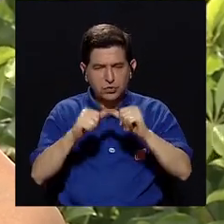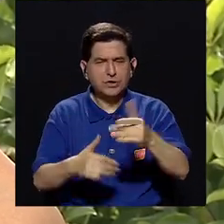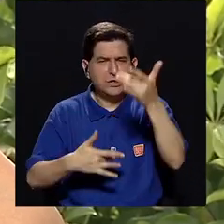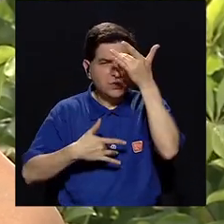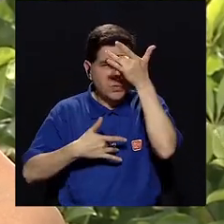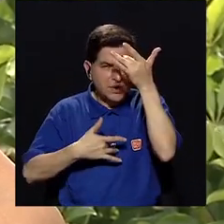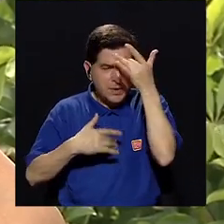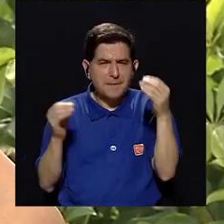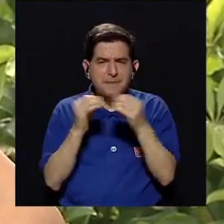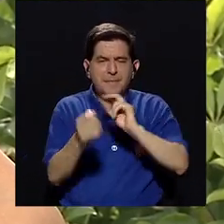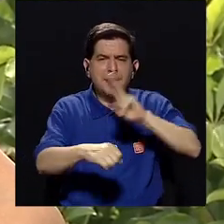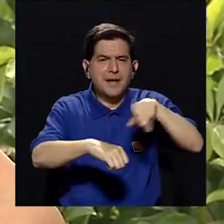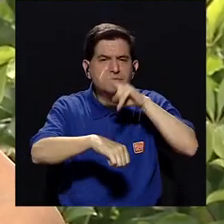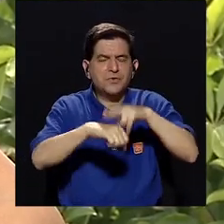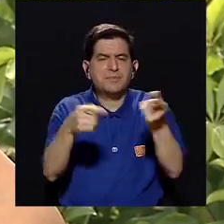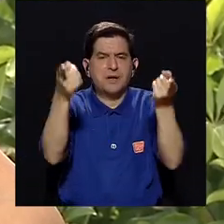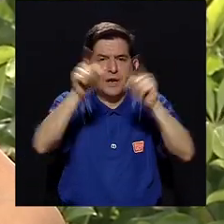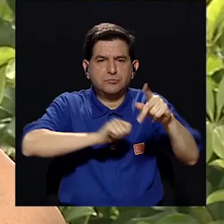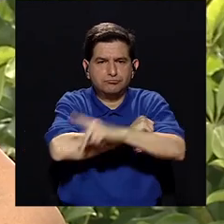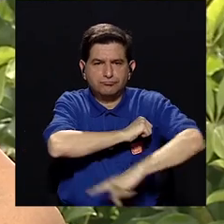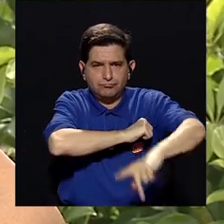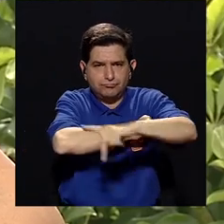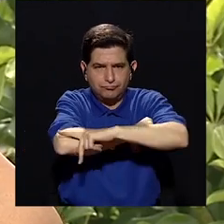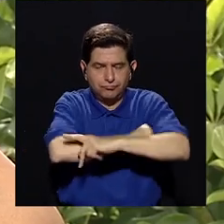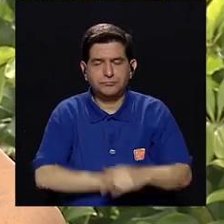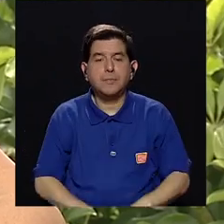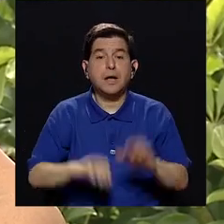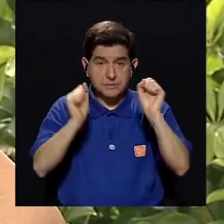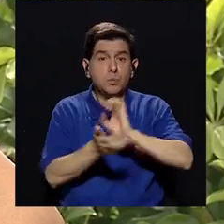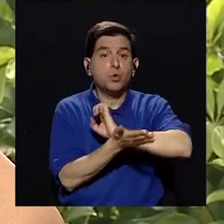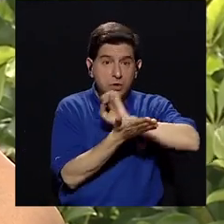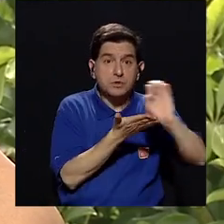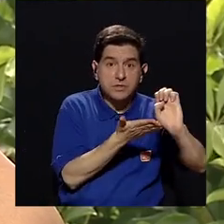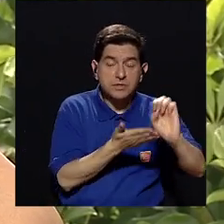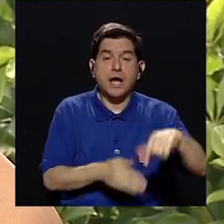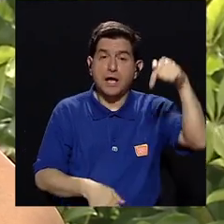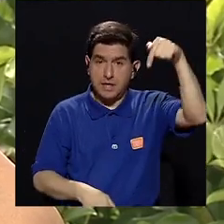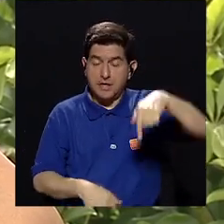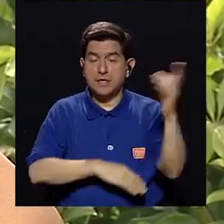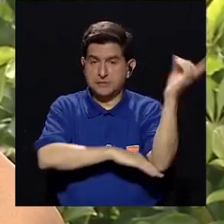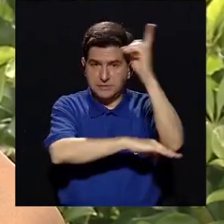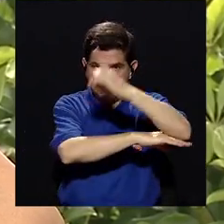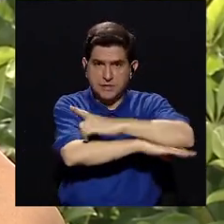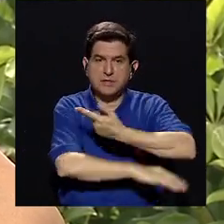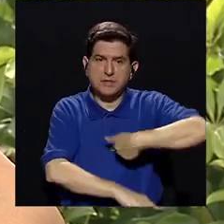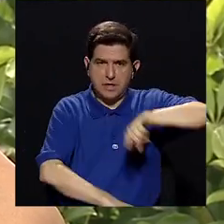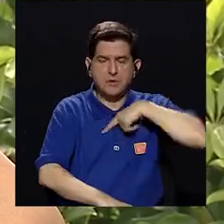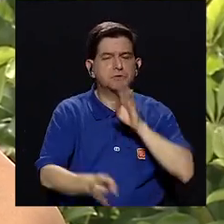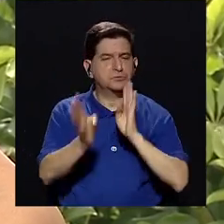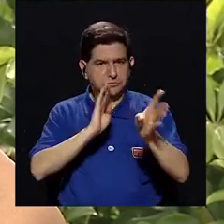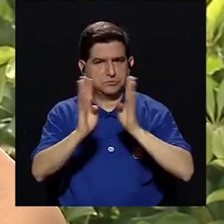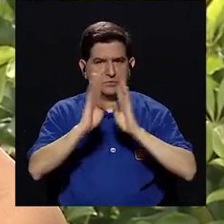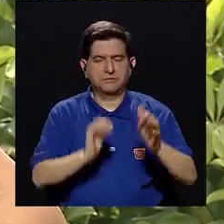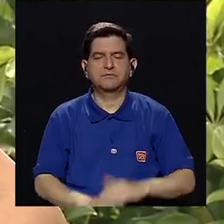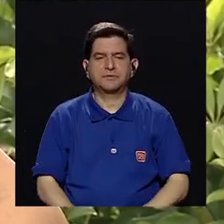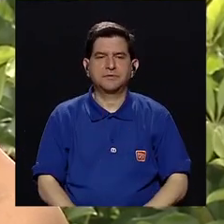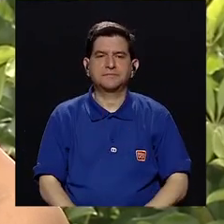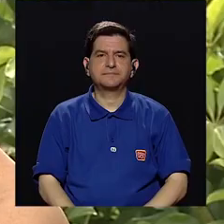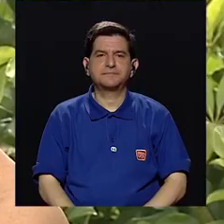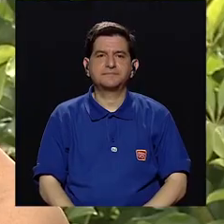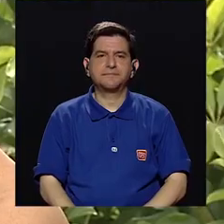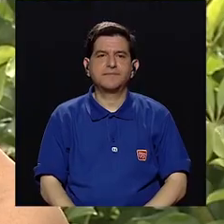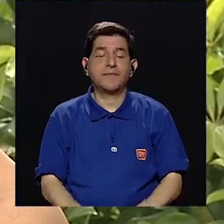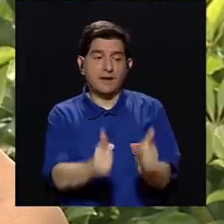frecuentes en nuestro país prevenible y para hoy vamos a conversar sobre él nos